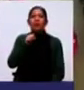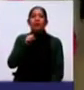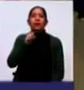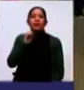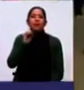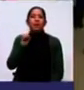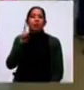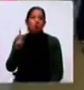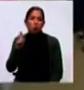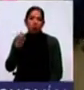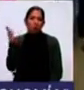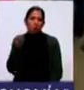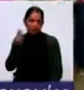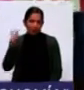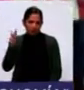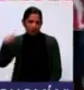0001/22 de